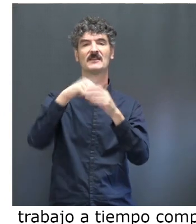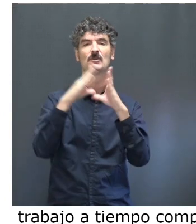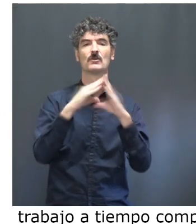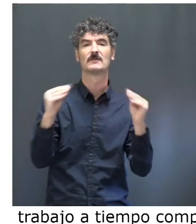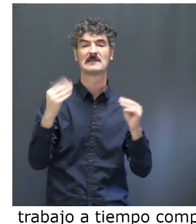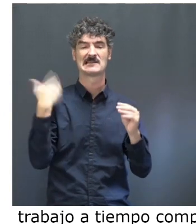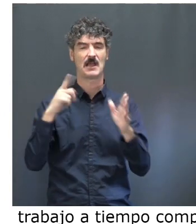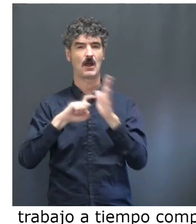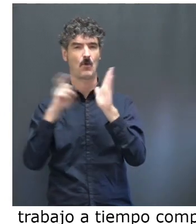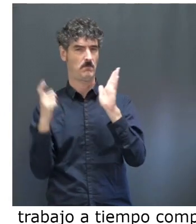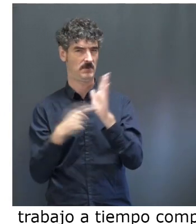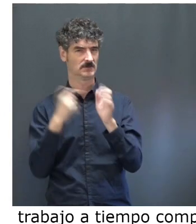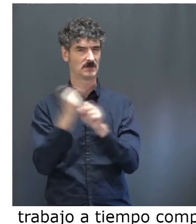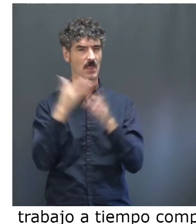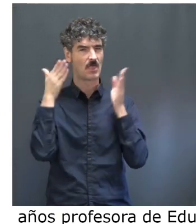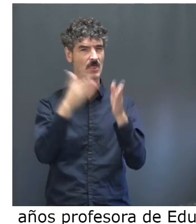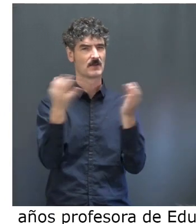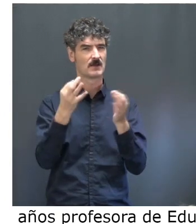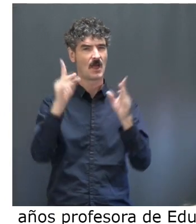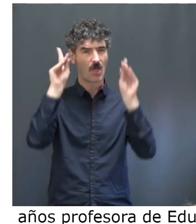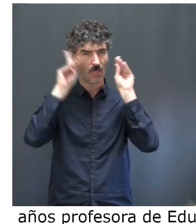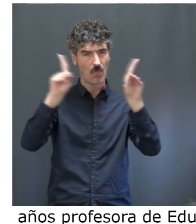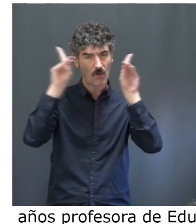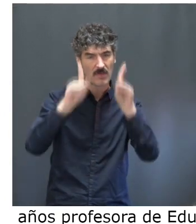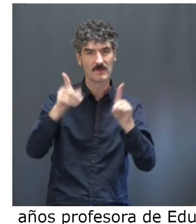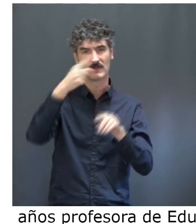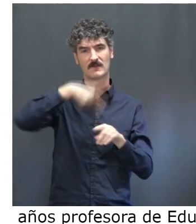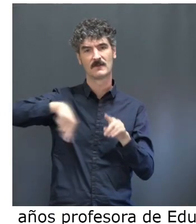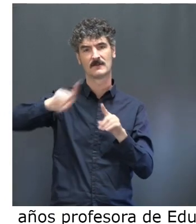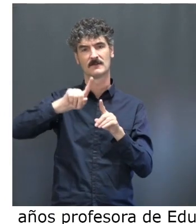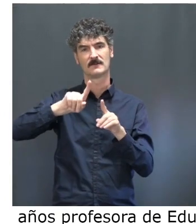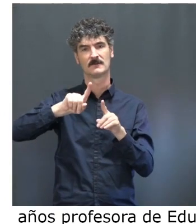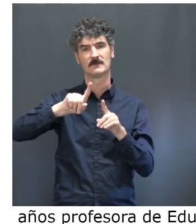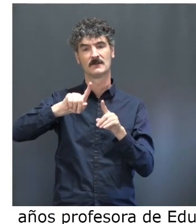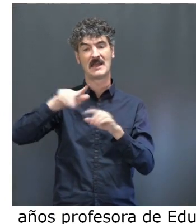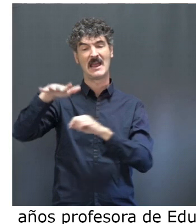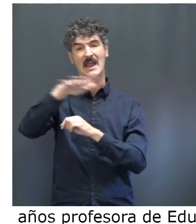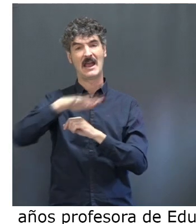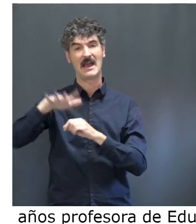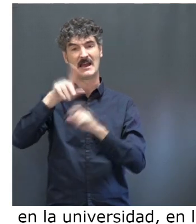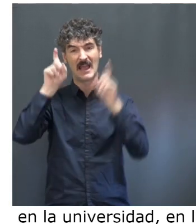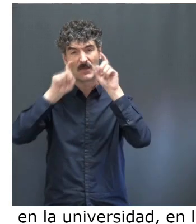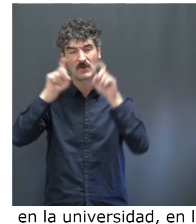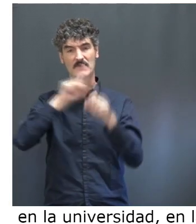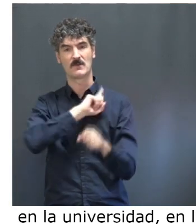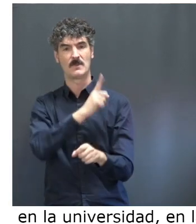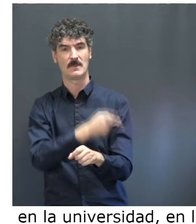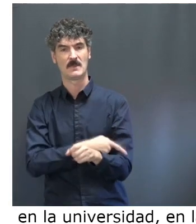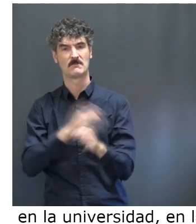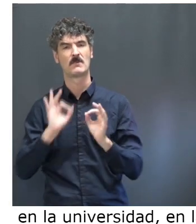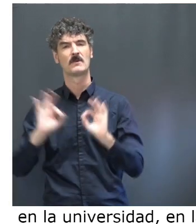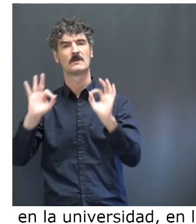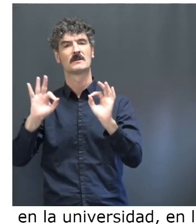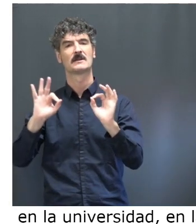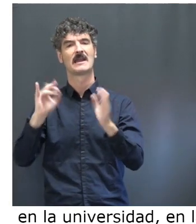ya a tiempo completo me dedico a la docencia en el área, en el ámbito de la educación física, y concretamente